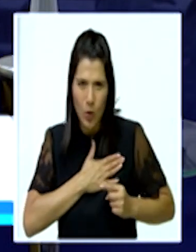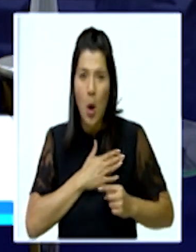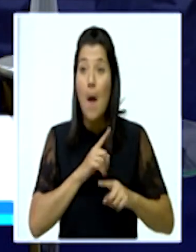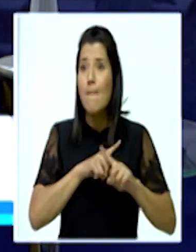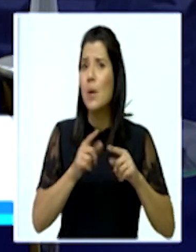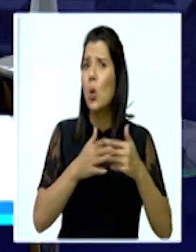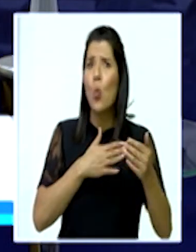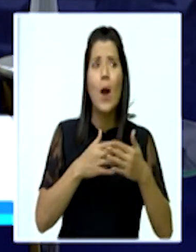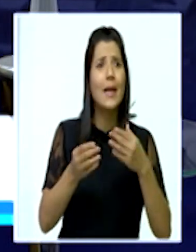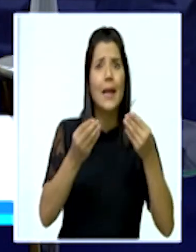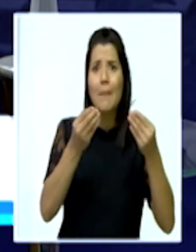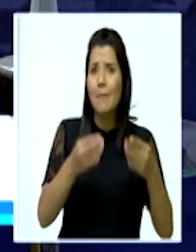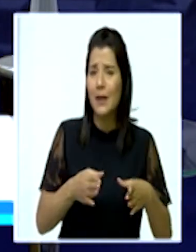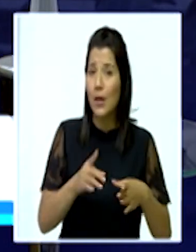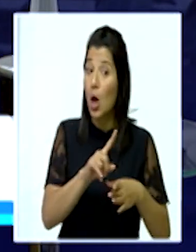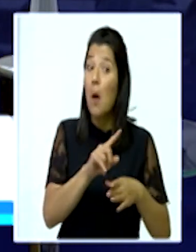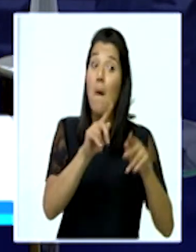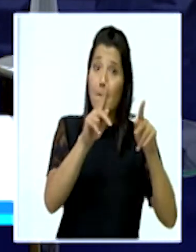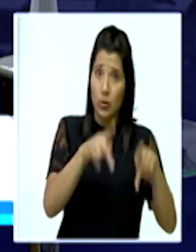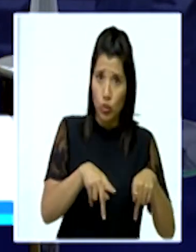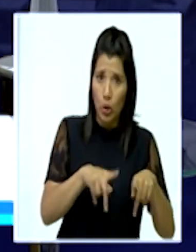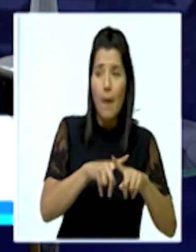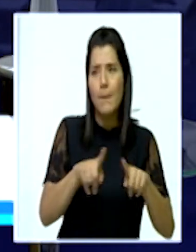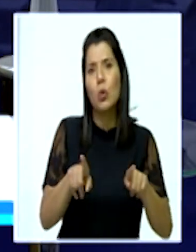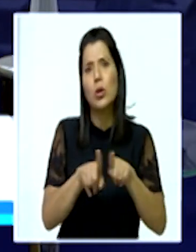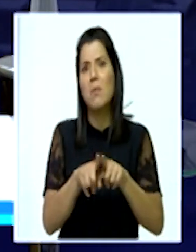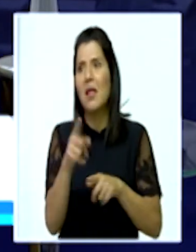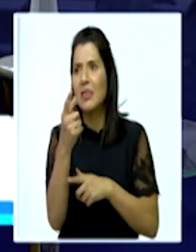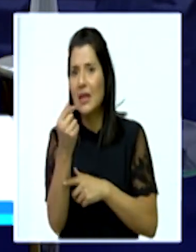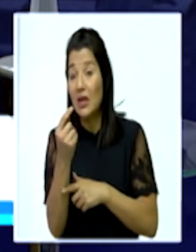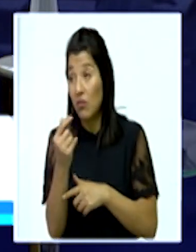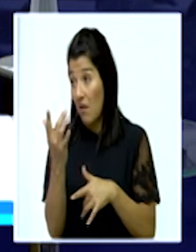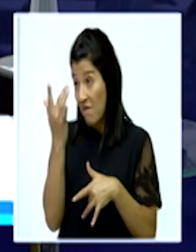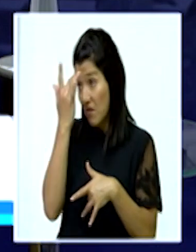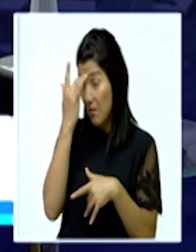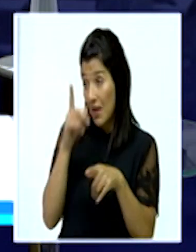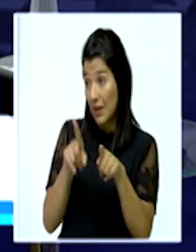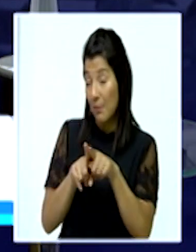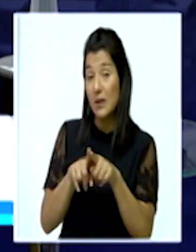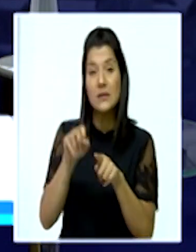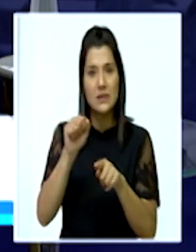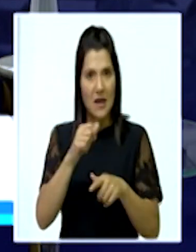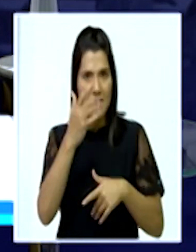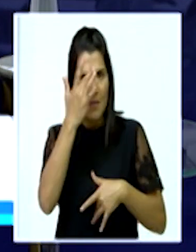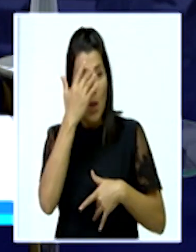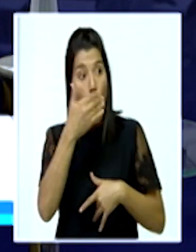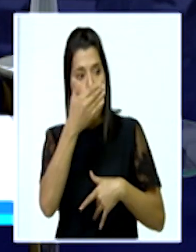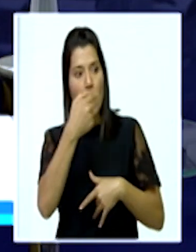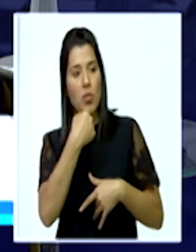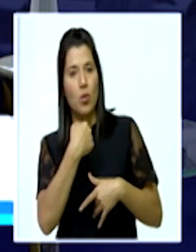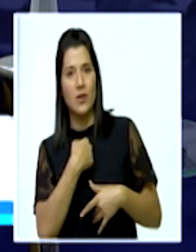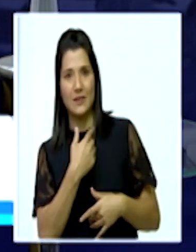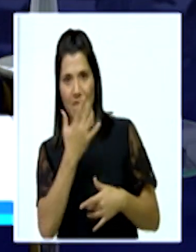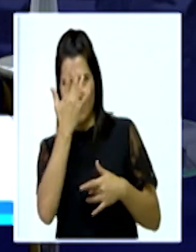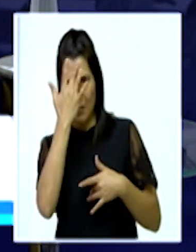de desarrollo que son las edades, una enfermedad, el momento en que te dicen la enfermedad.